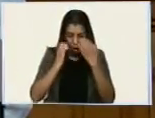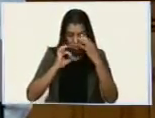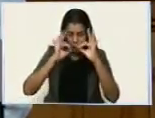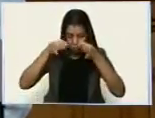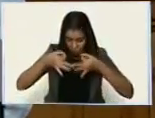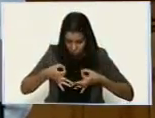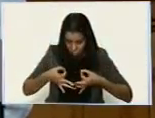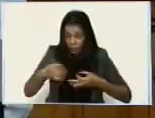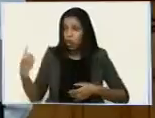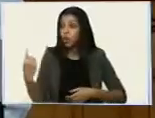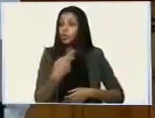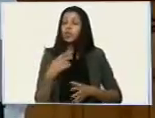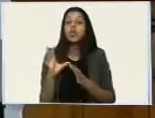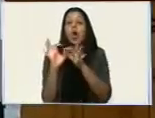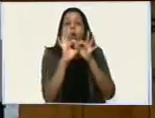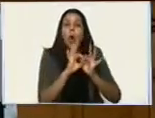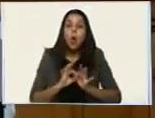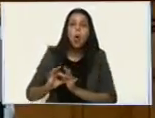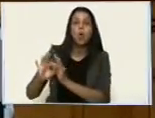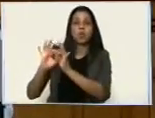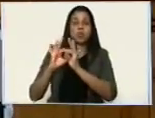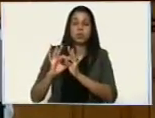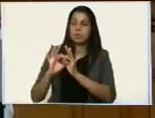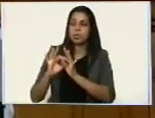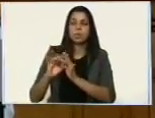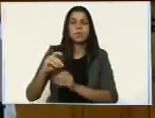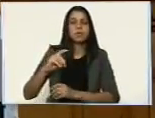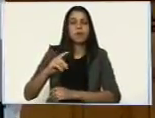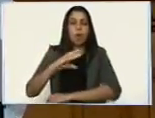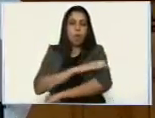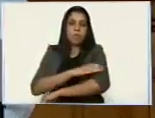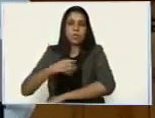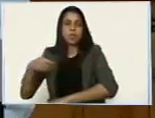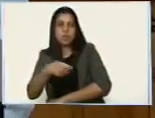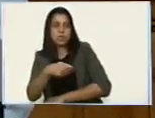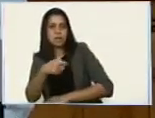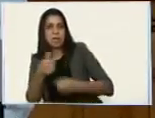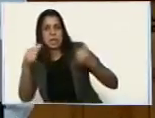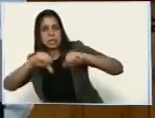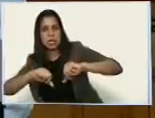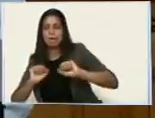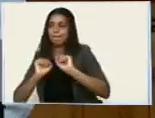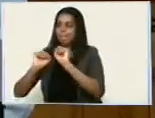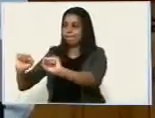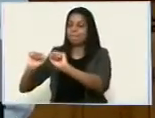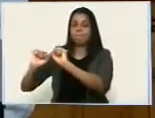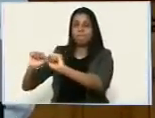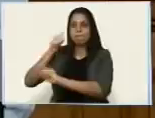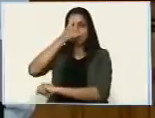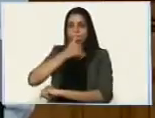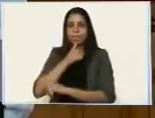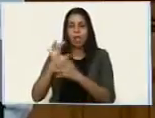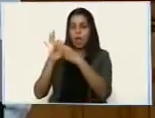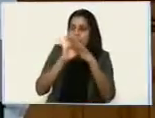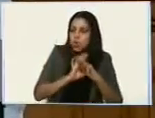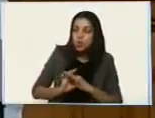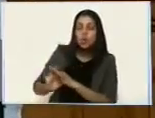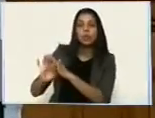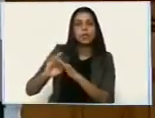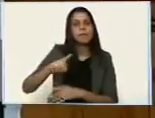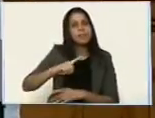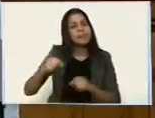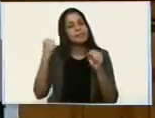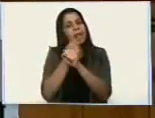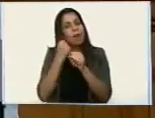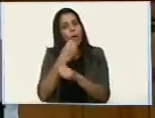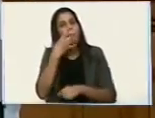fuerza en función de derrotar la guerra económica, pero también unamos fuerza en función de ser cada vez más eficientes